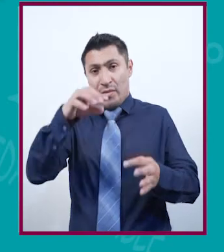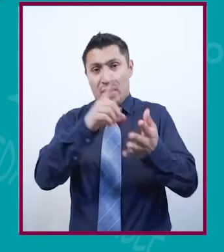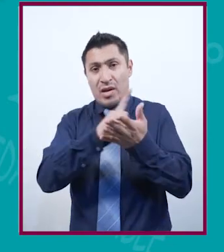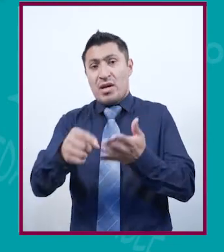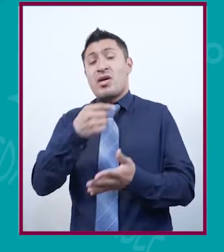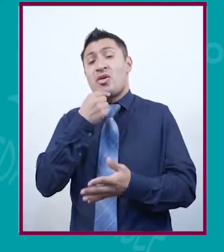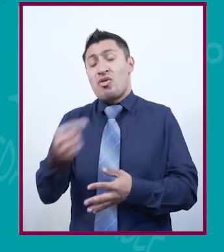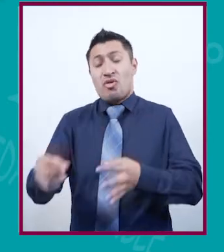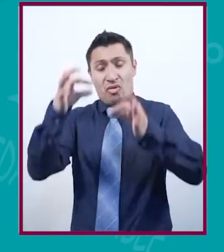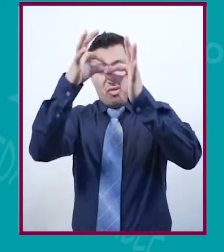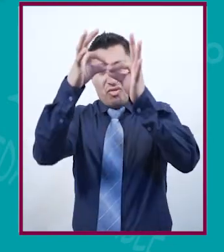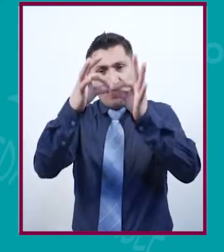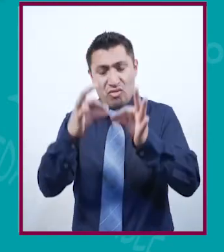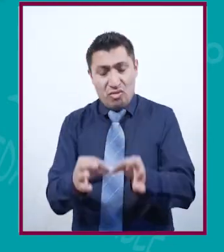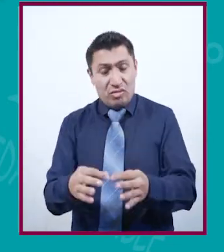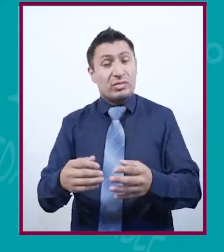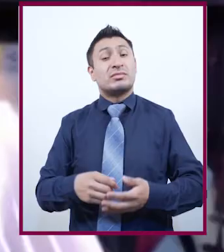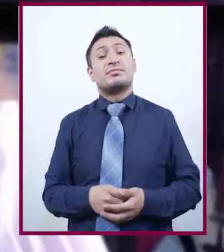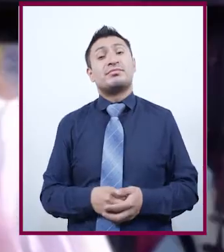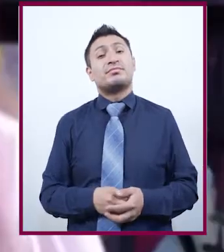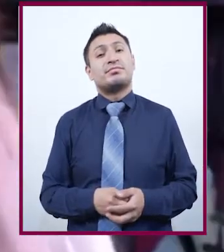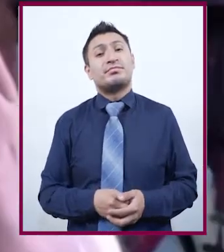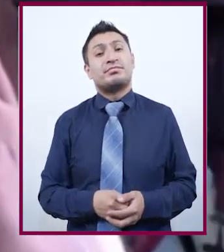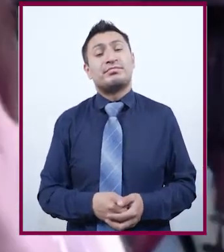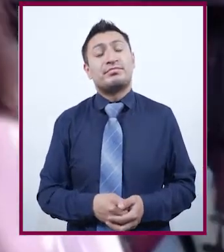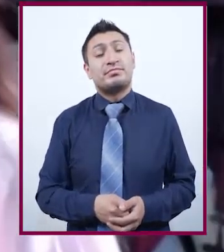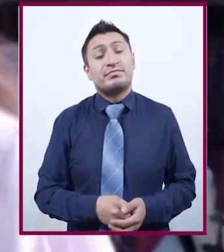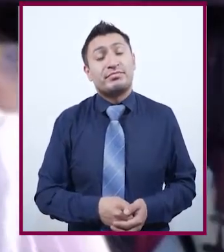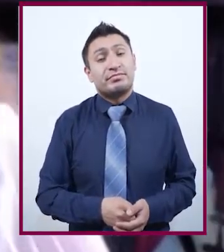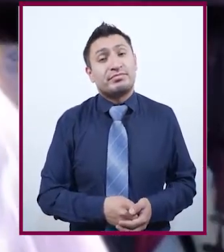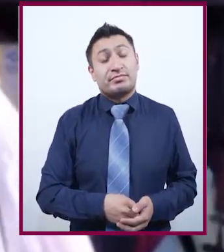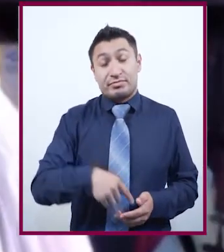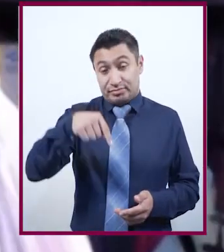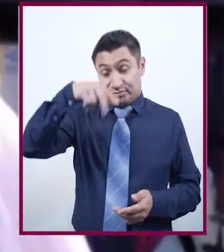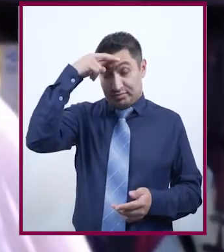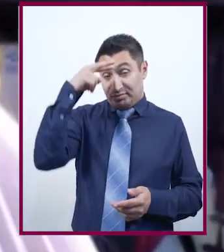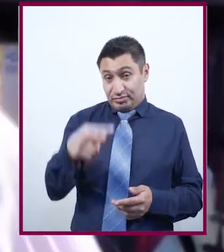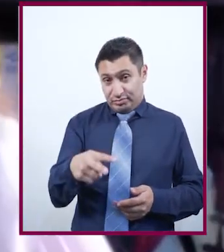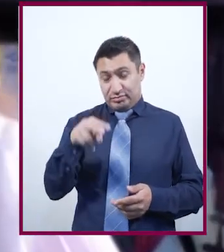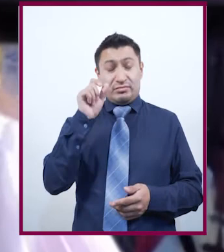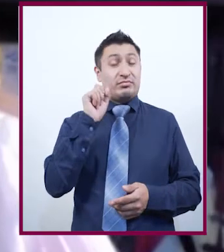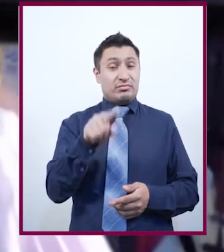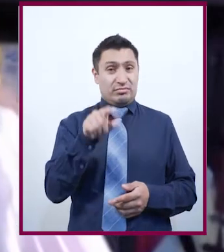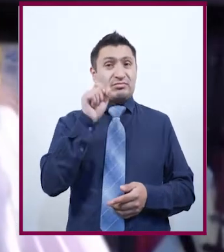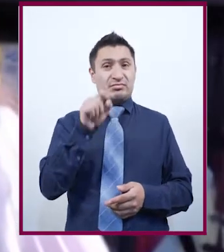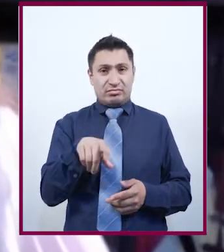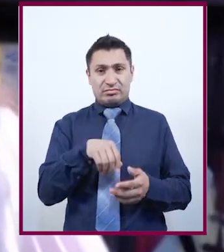las niñas, niños y adolescentes? México, además de